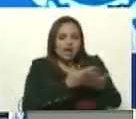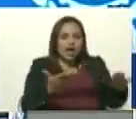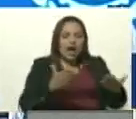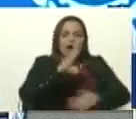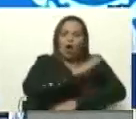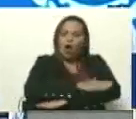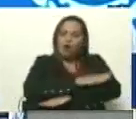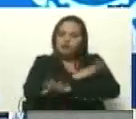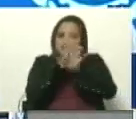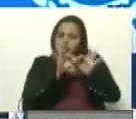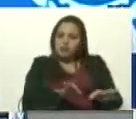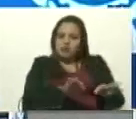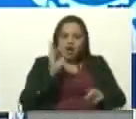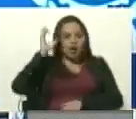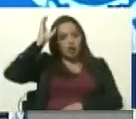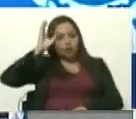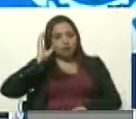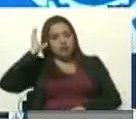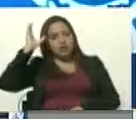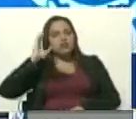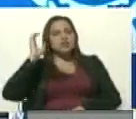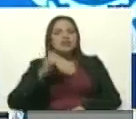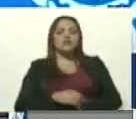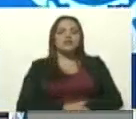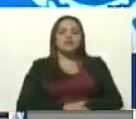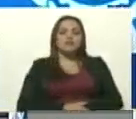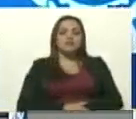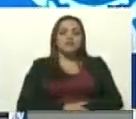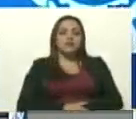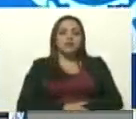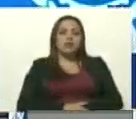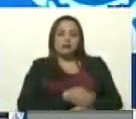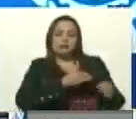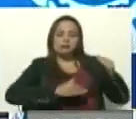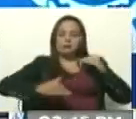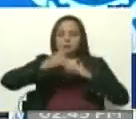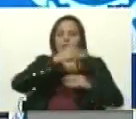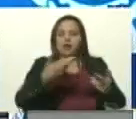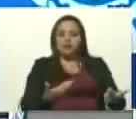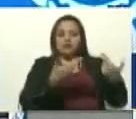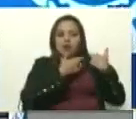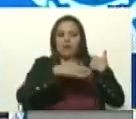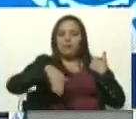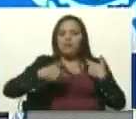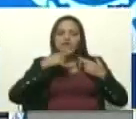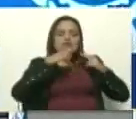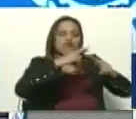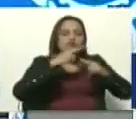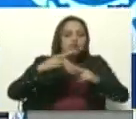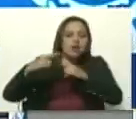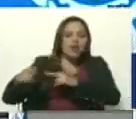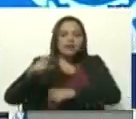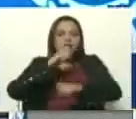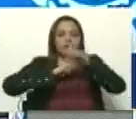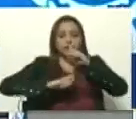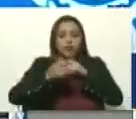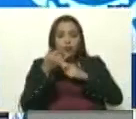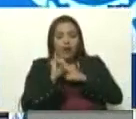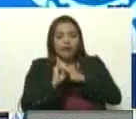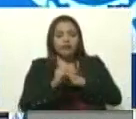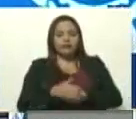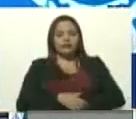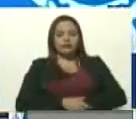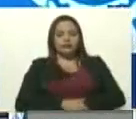disciplina, a su conciencia, a su alta responsabilidad para responder a los desafíos